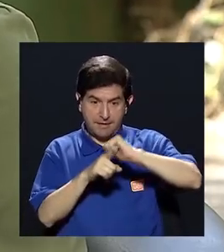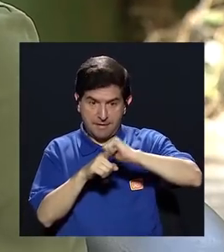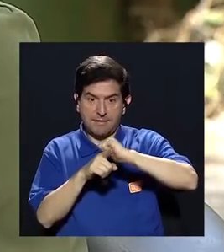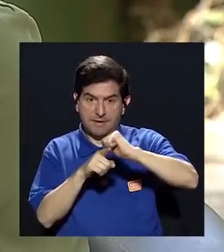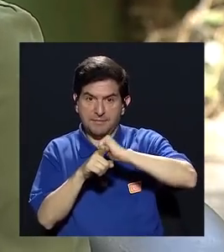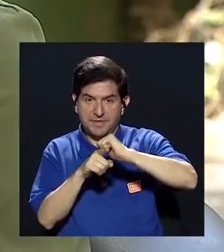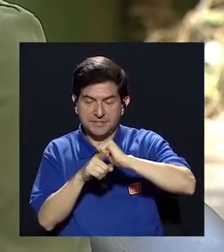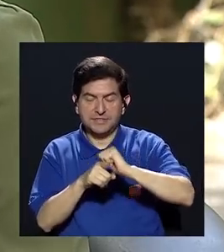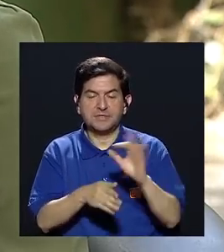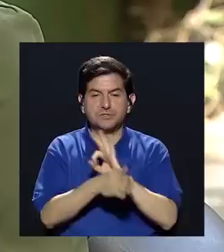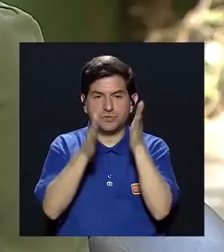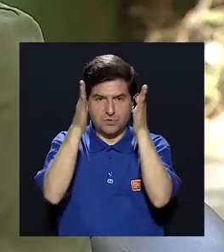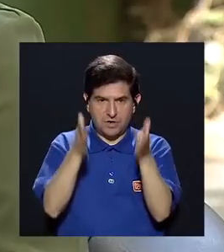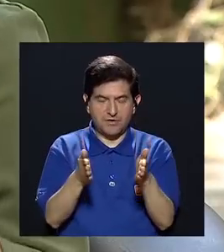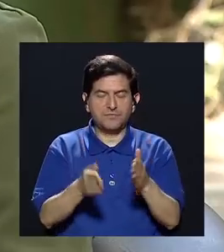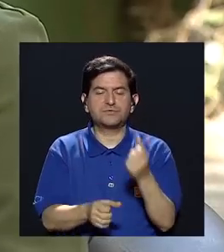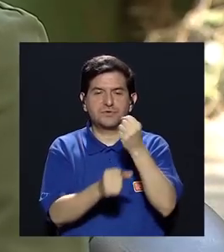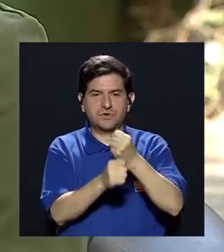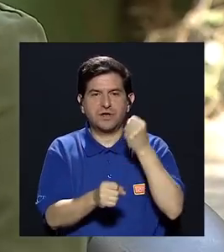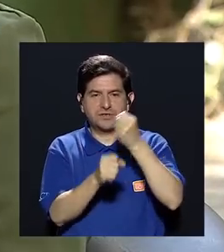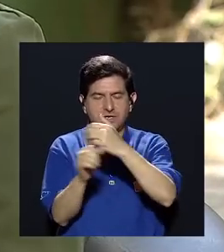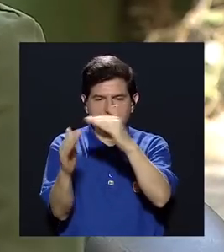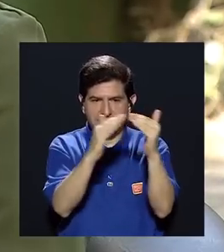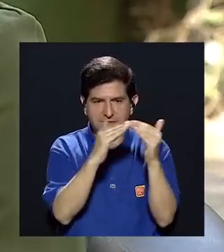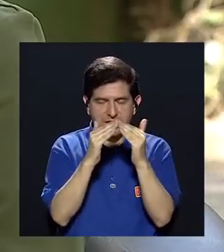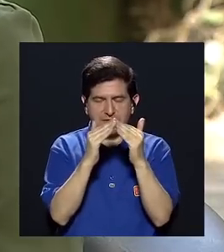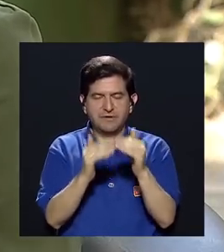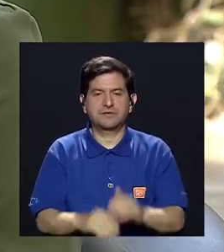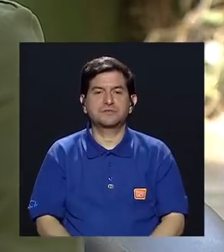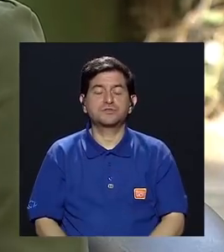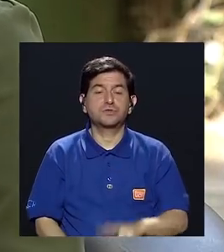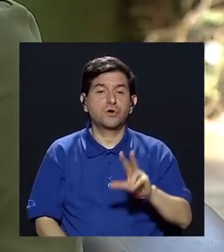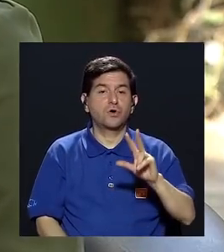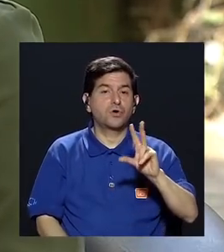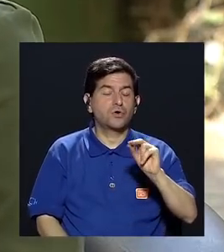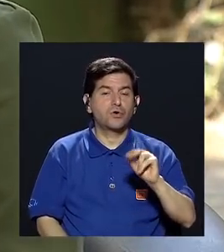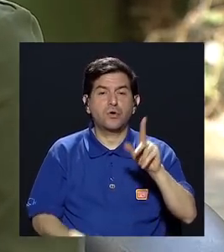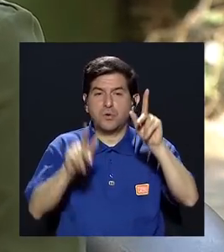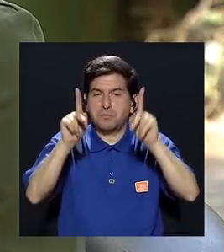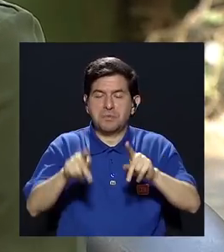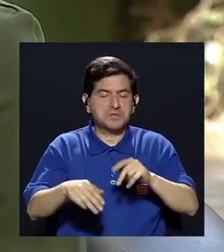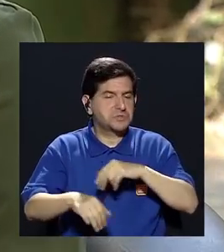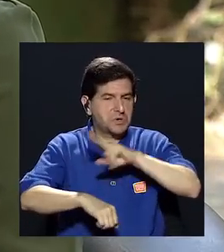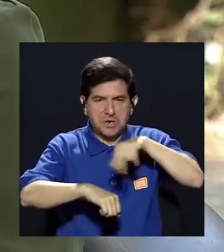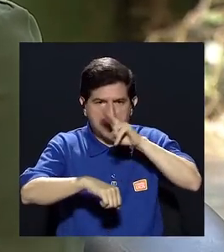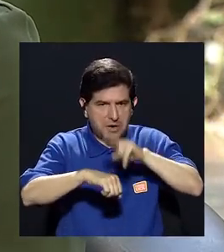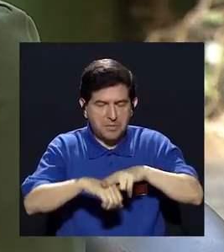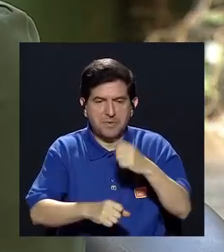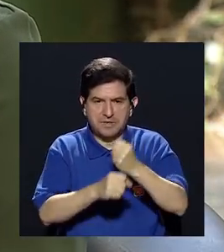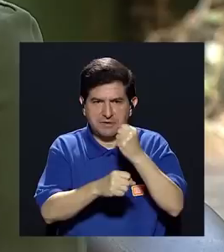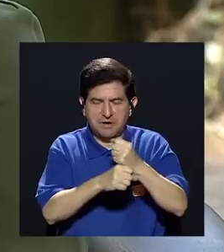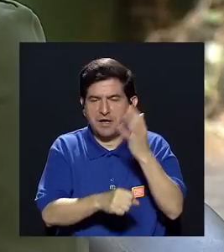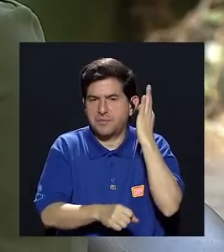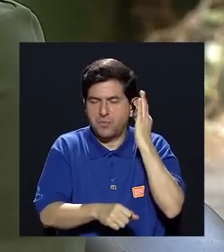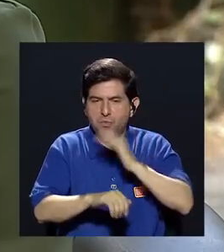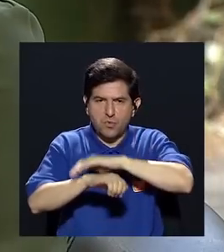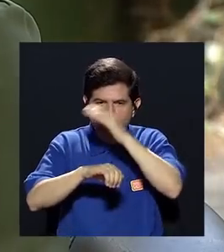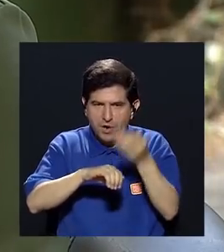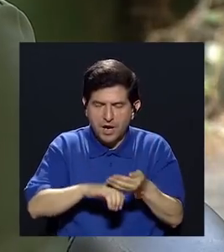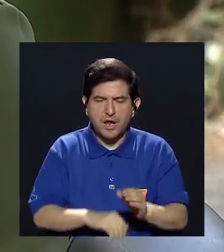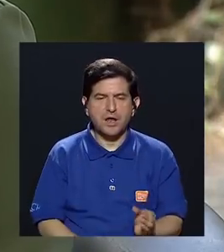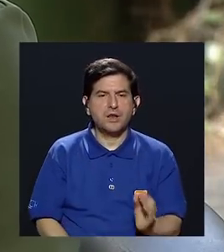capacitar más a los funcionarios que trabajamos con esta población, porque no es cualquiera el que trabaja con mujeres